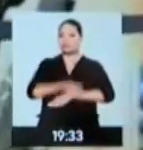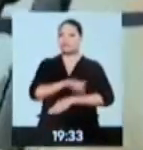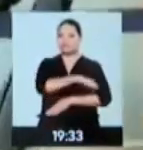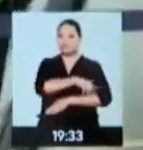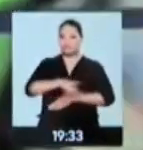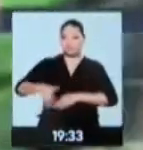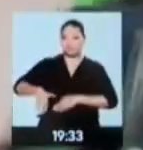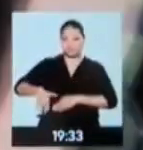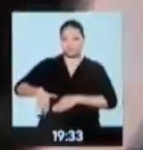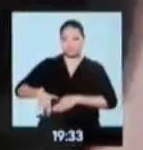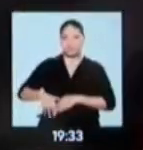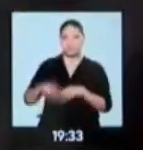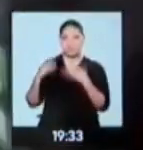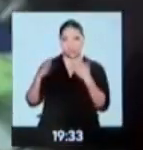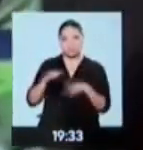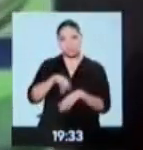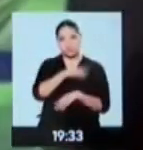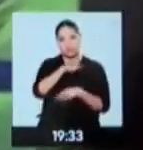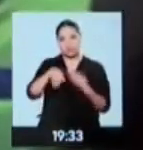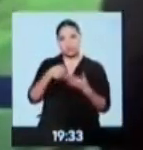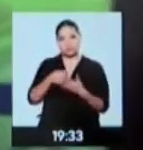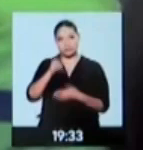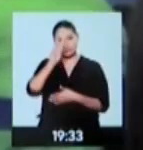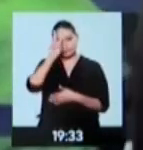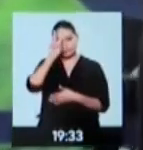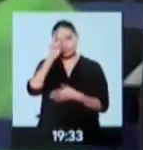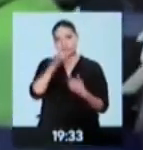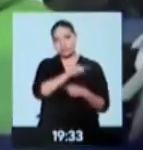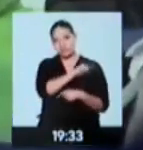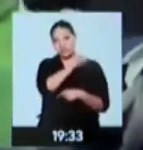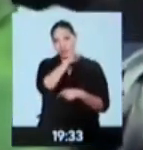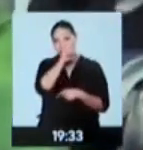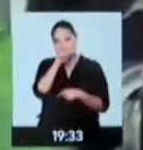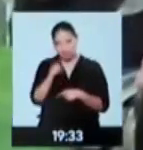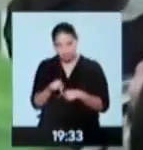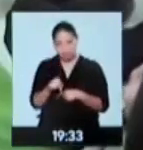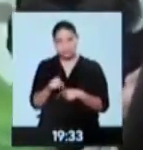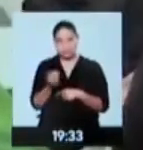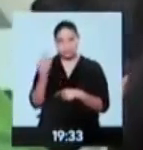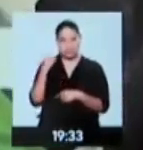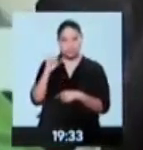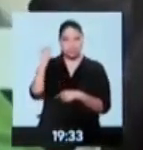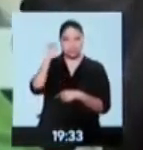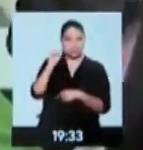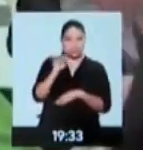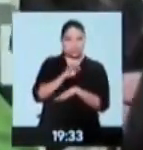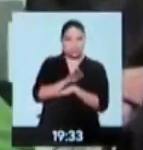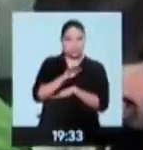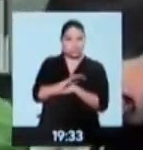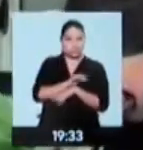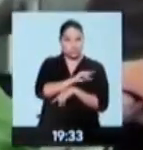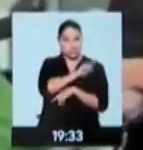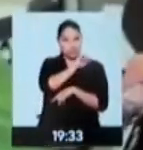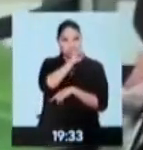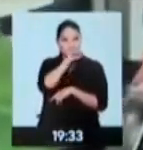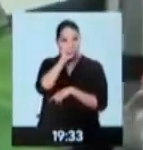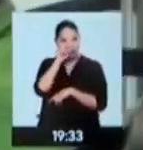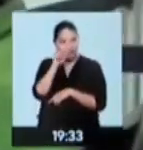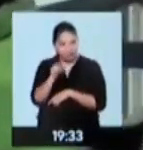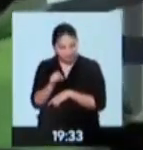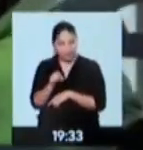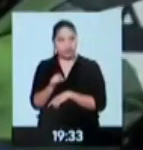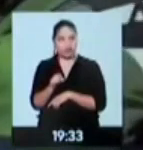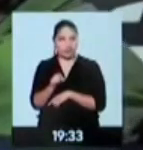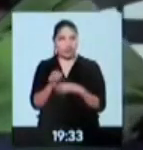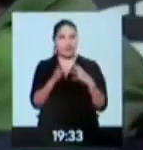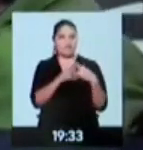corrupción las cifras están absolutamente infladas cuando se supone que el bien jurídico o el interés más importante según la Constitución es la vida, ¿no? Correcto.